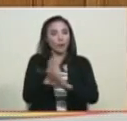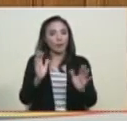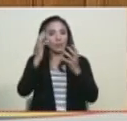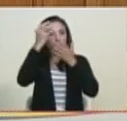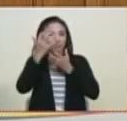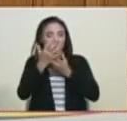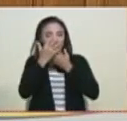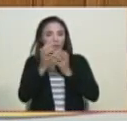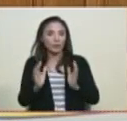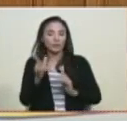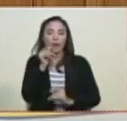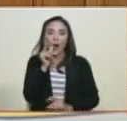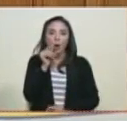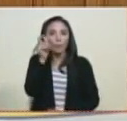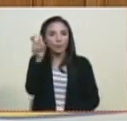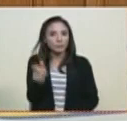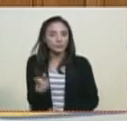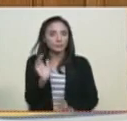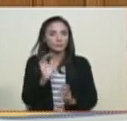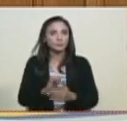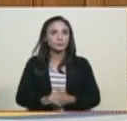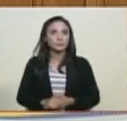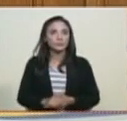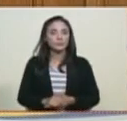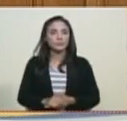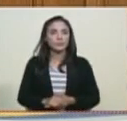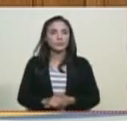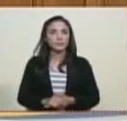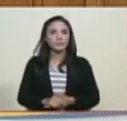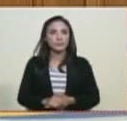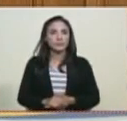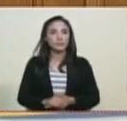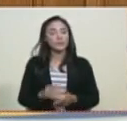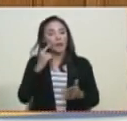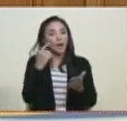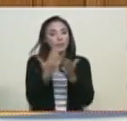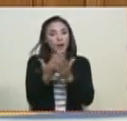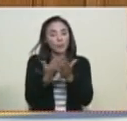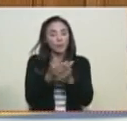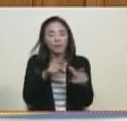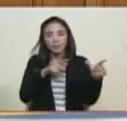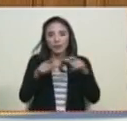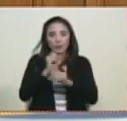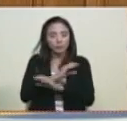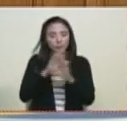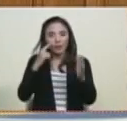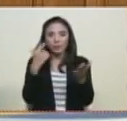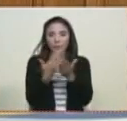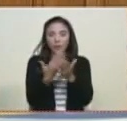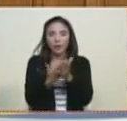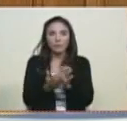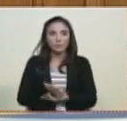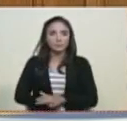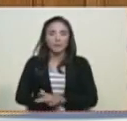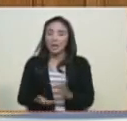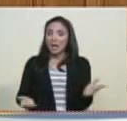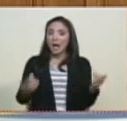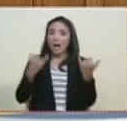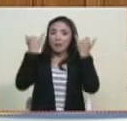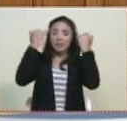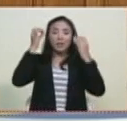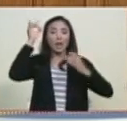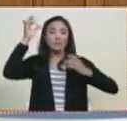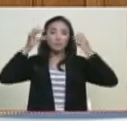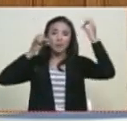terrorista, Osman Alexis Delgado Taboski. Tenemos las pruebas. No estamos hablando en el